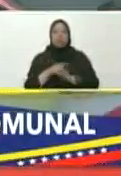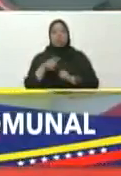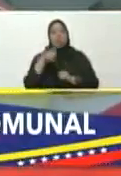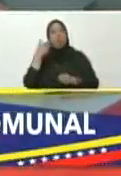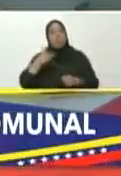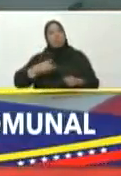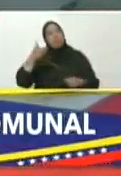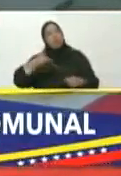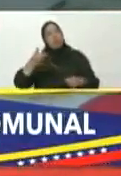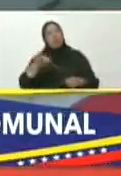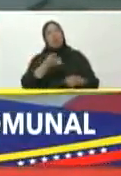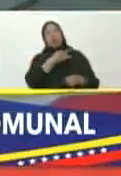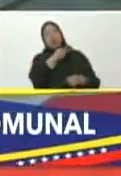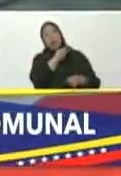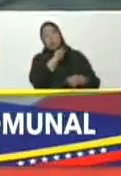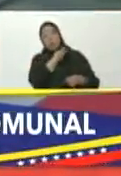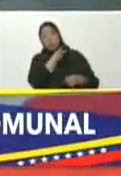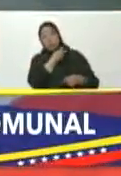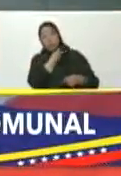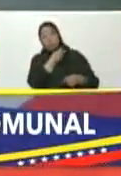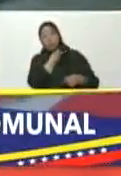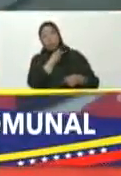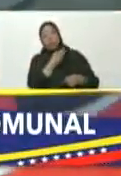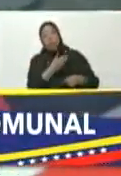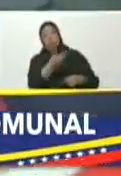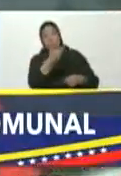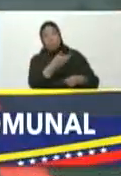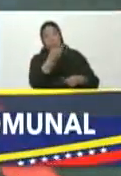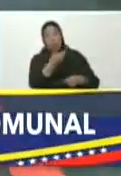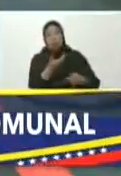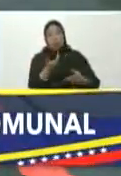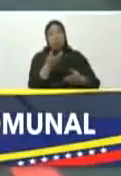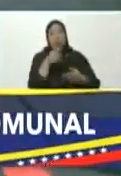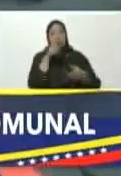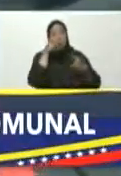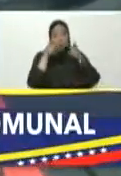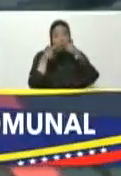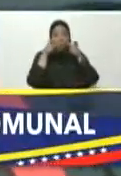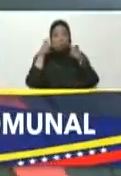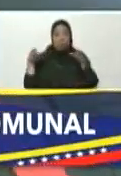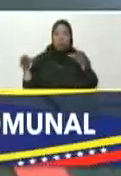Lacaba, Fuenmayor, el método nuestro para la seguridad